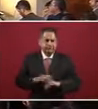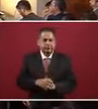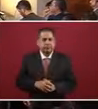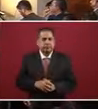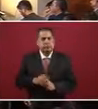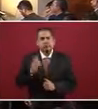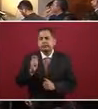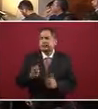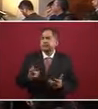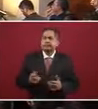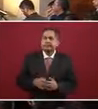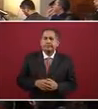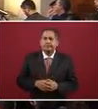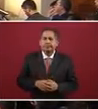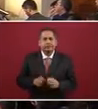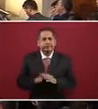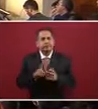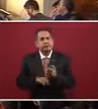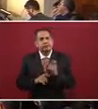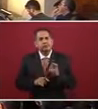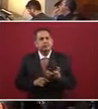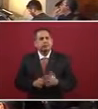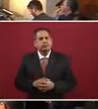Acerca de que